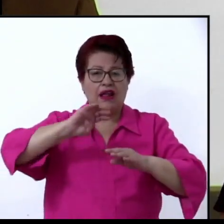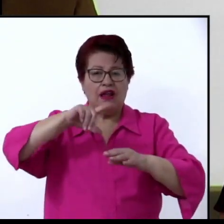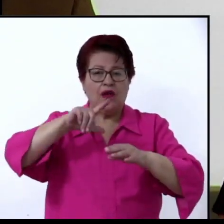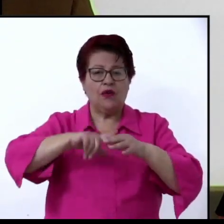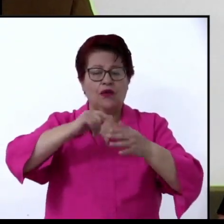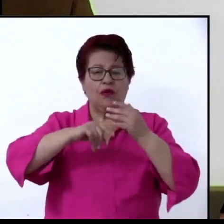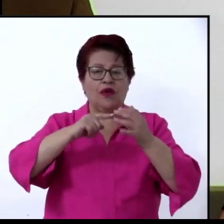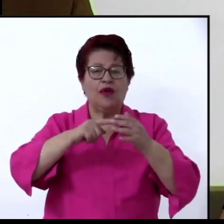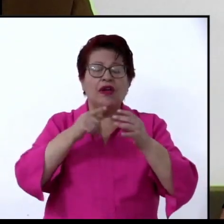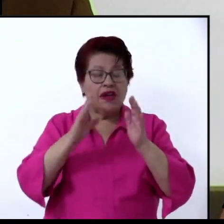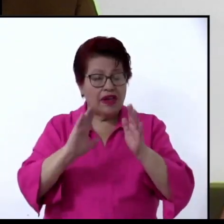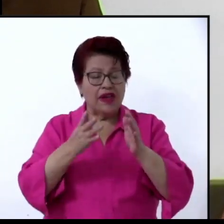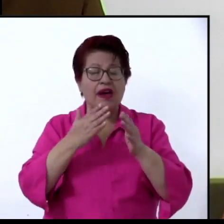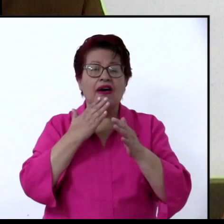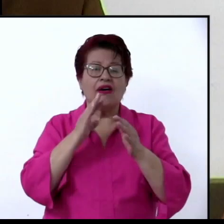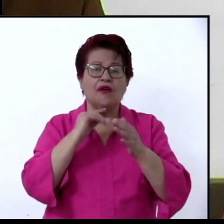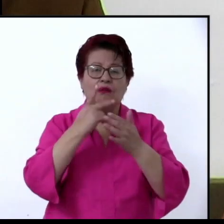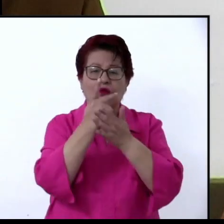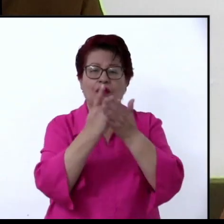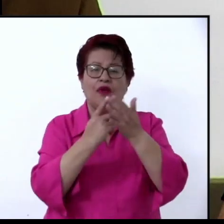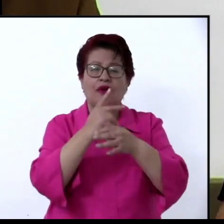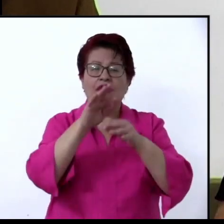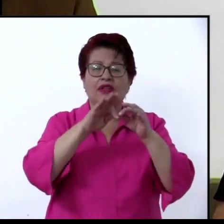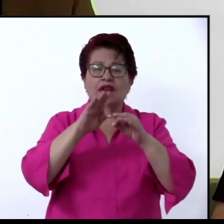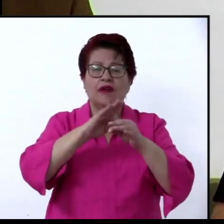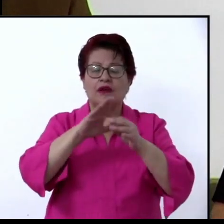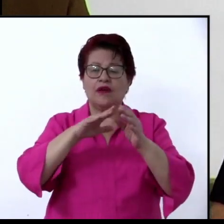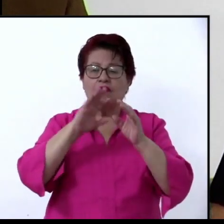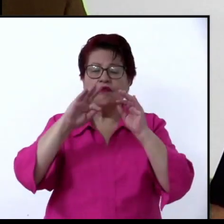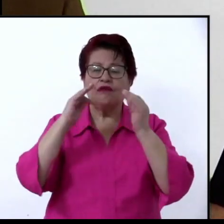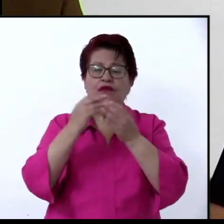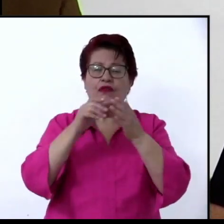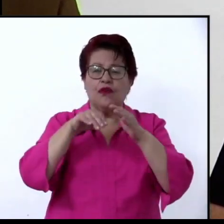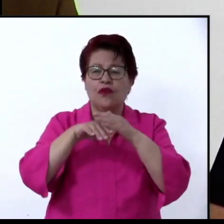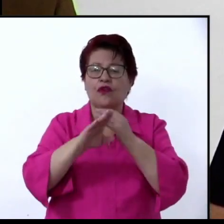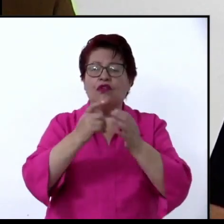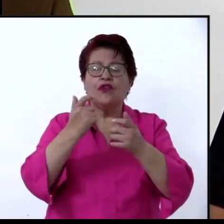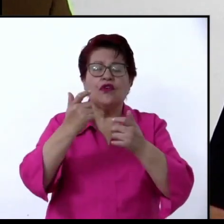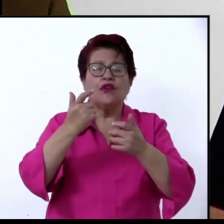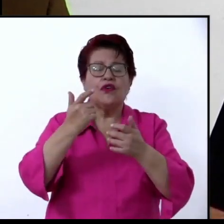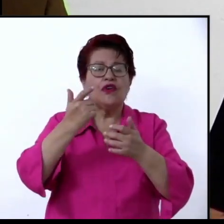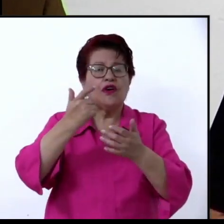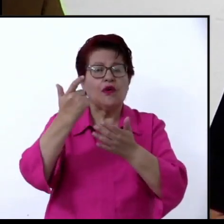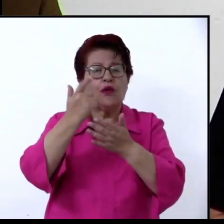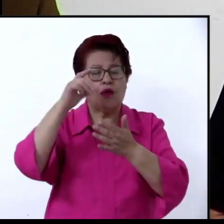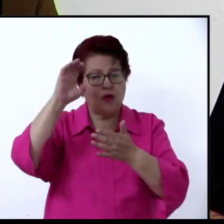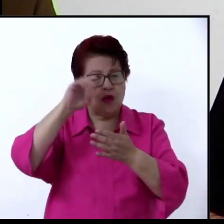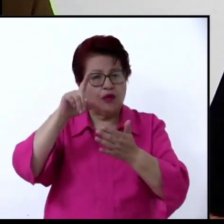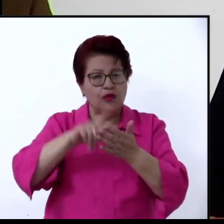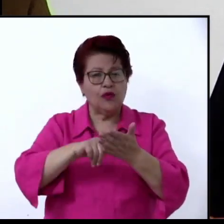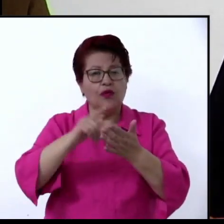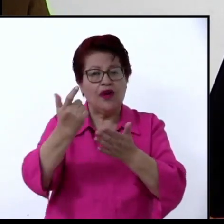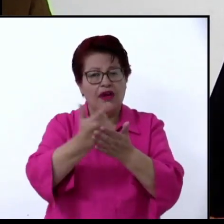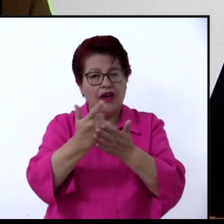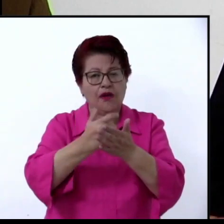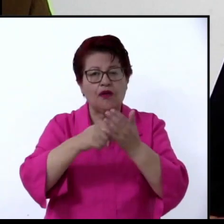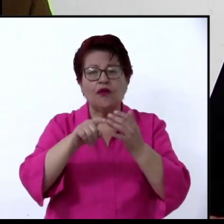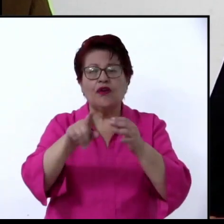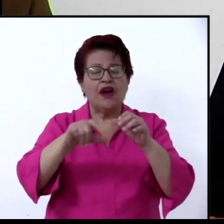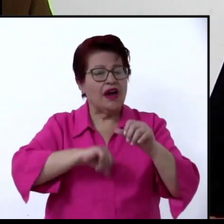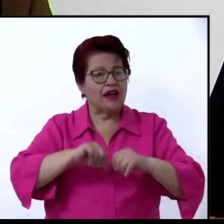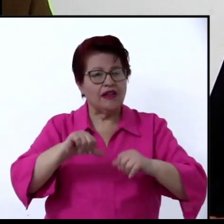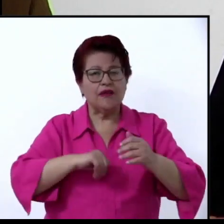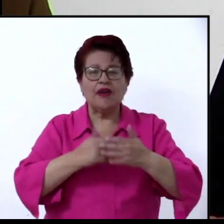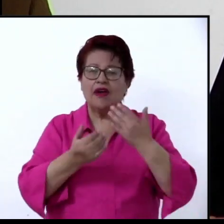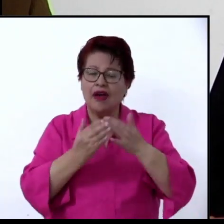Lectora, pusimos en marcha un programa de trabajo con el Fondo de Cultura Económica para poder desarrollar actividades que